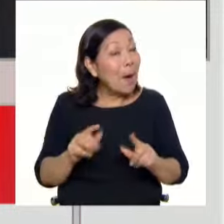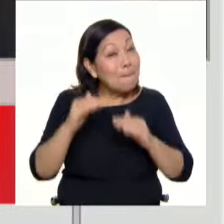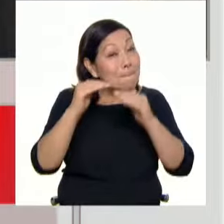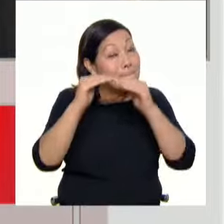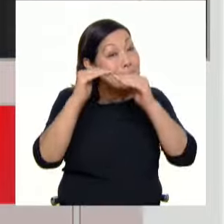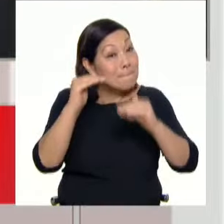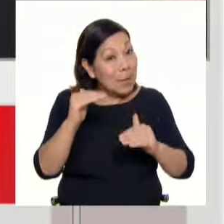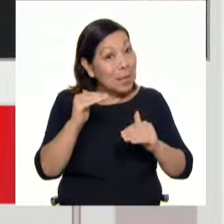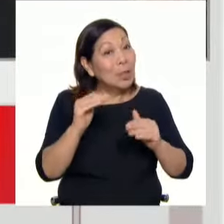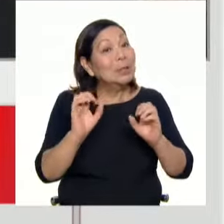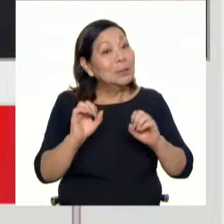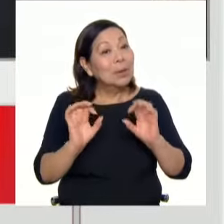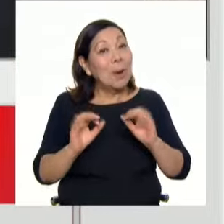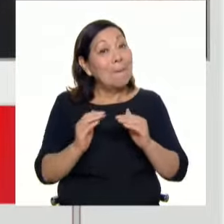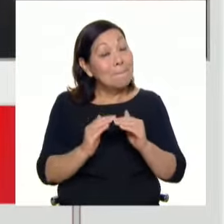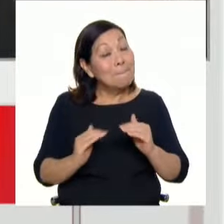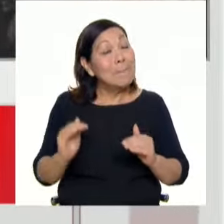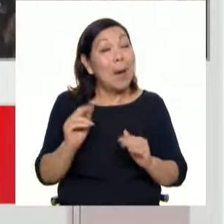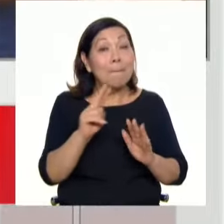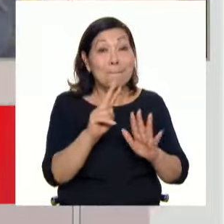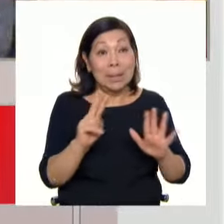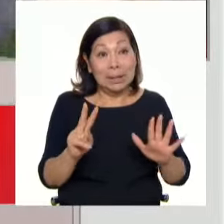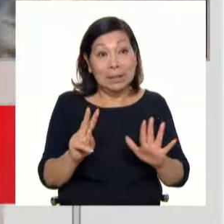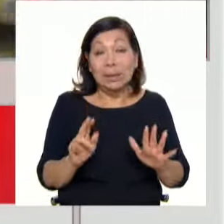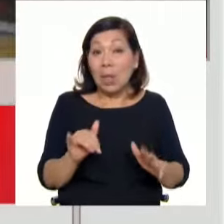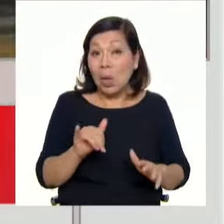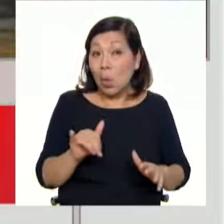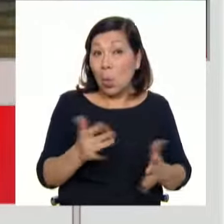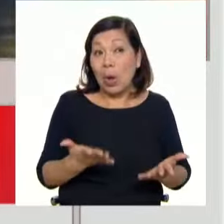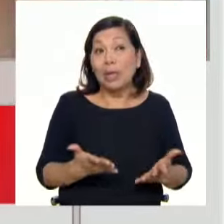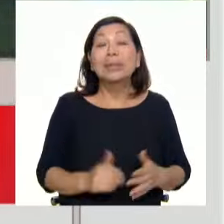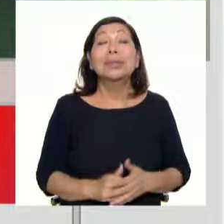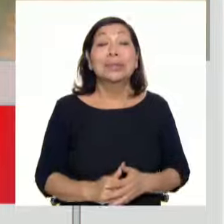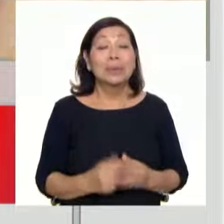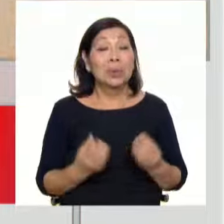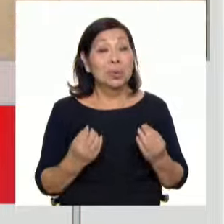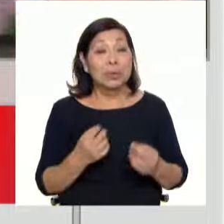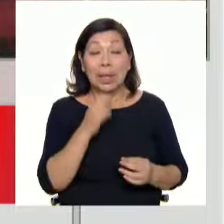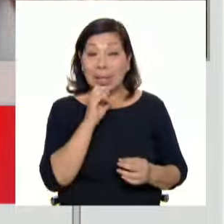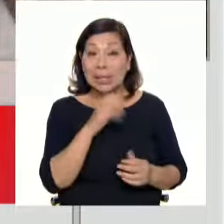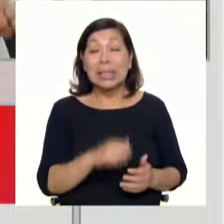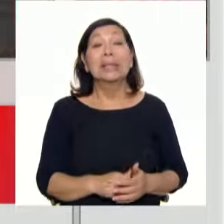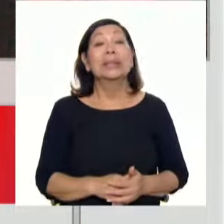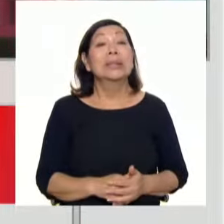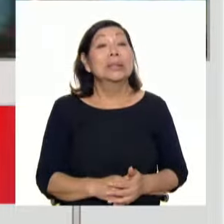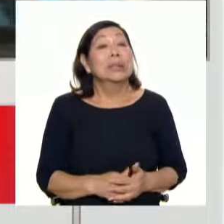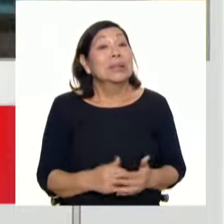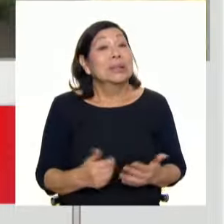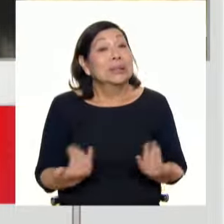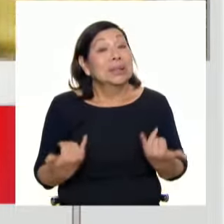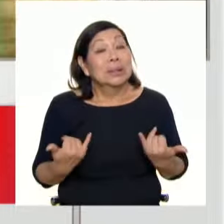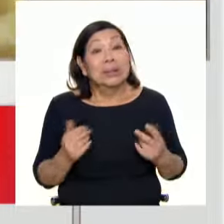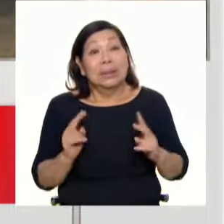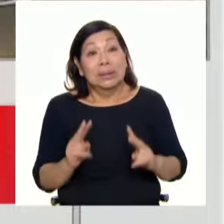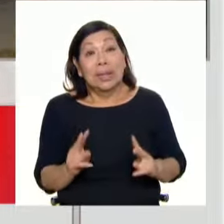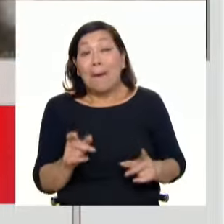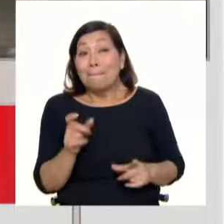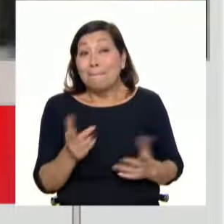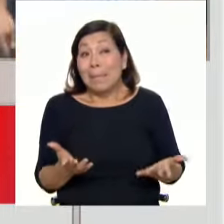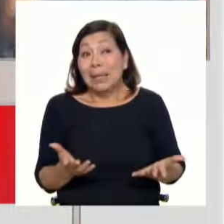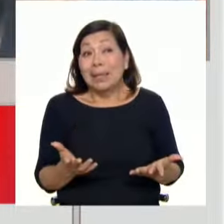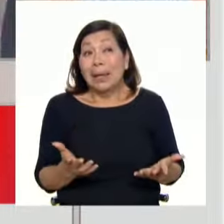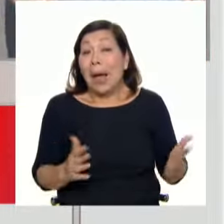menores, pero los valores sí están más altos, ¿no? 27 grados por lo mismo que es la región tropical, como justo lo mencionas. Ahora, precisamente vemos que la gente